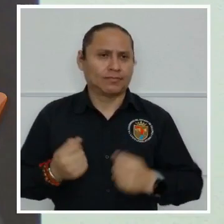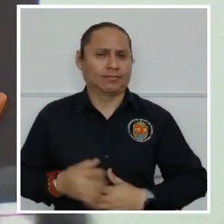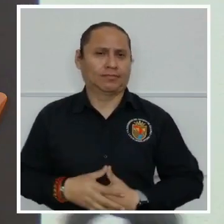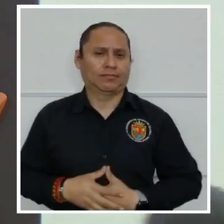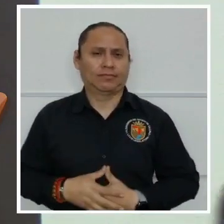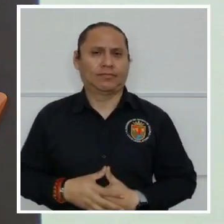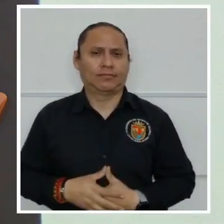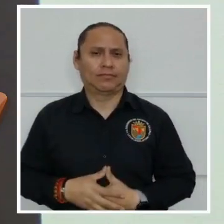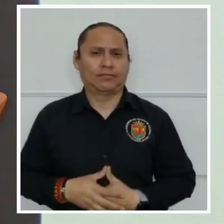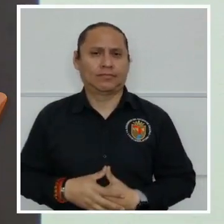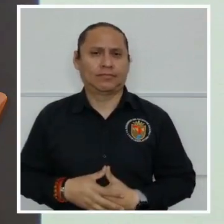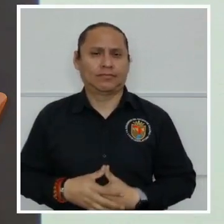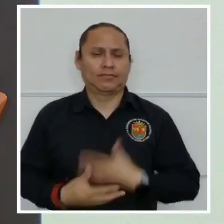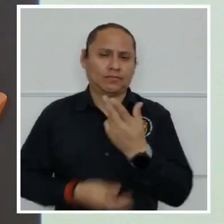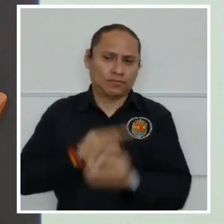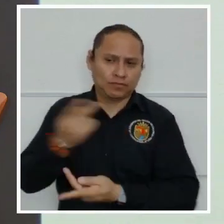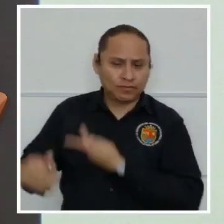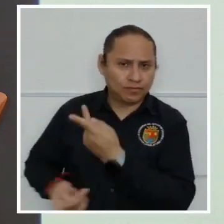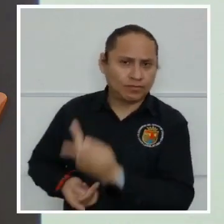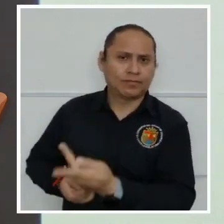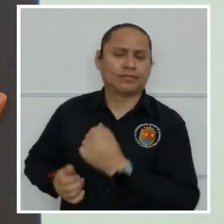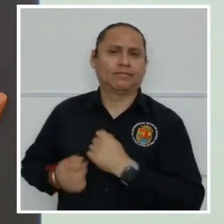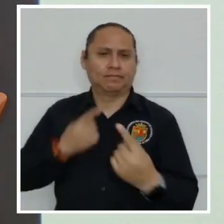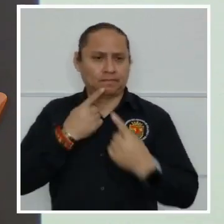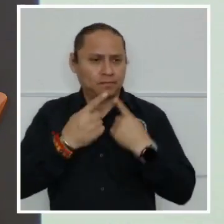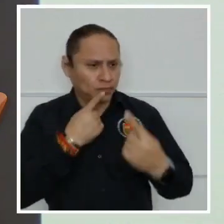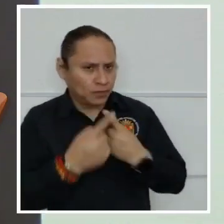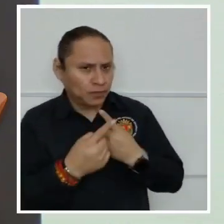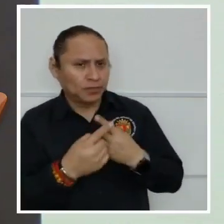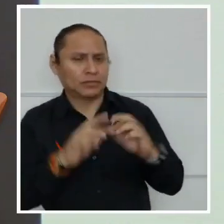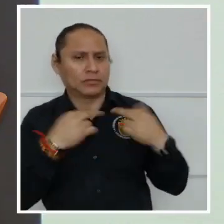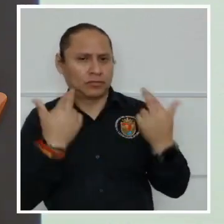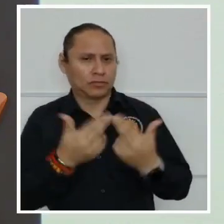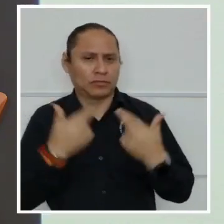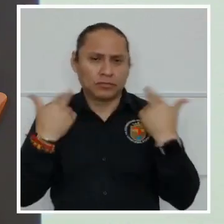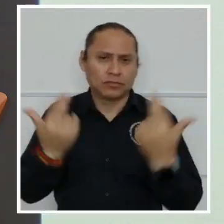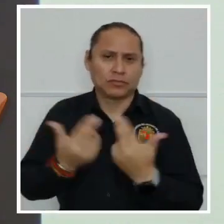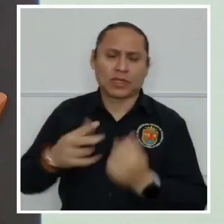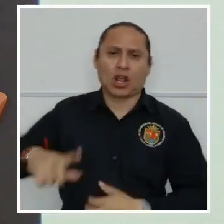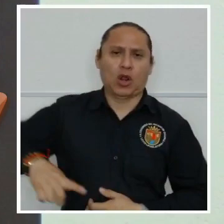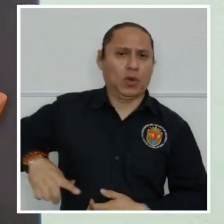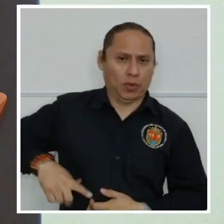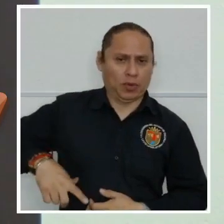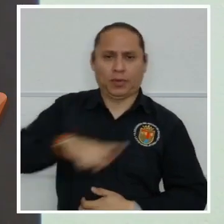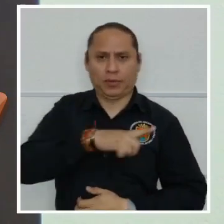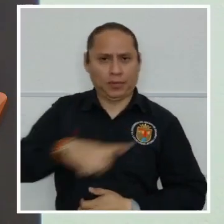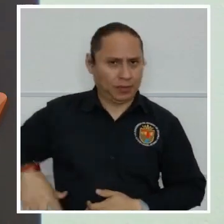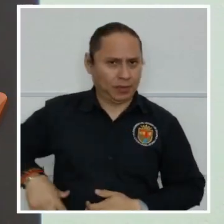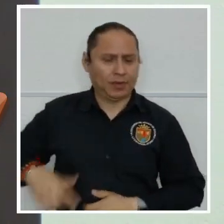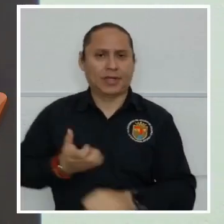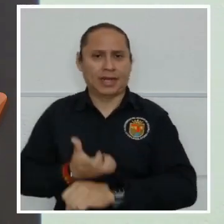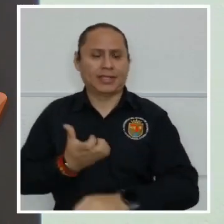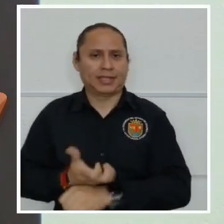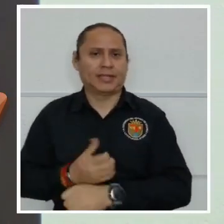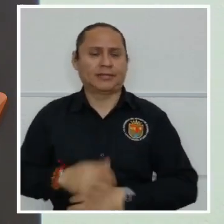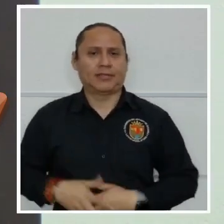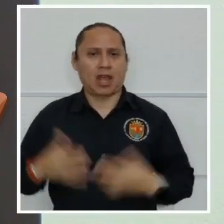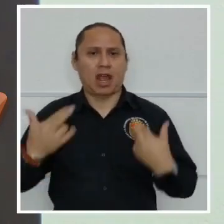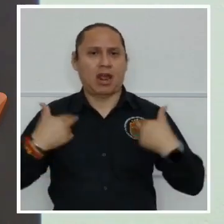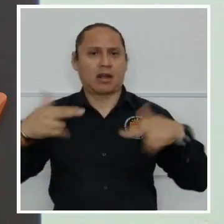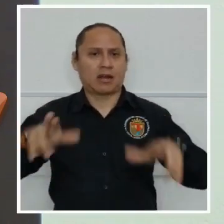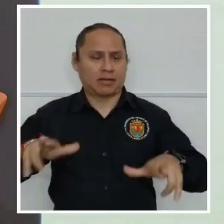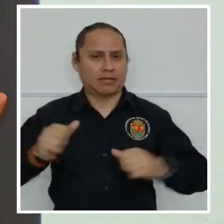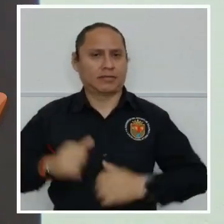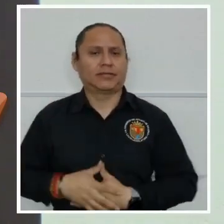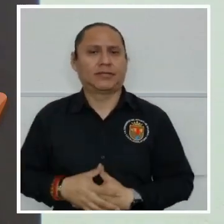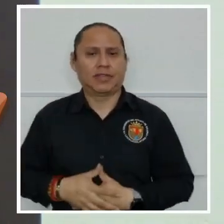republicano consultan, dialogan, cabildean con el Ejecutivo del Estado, representado por